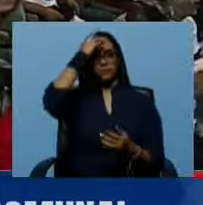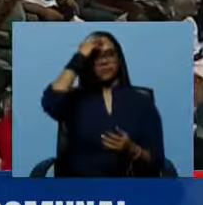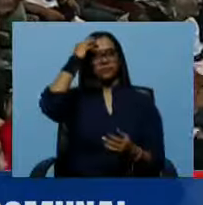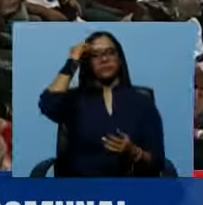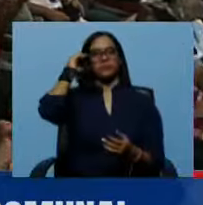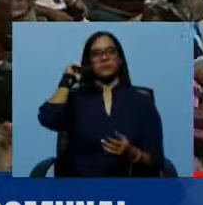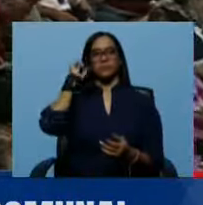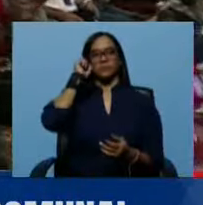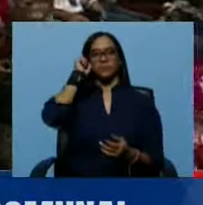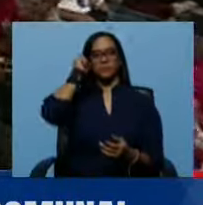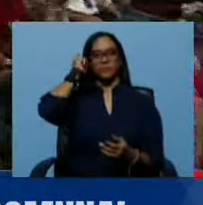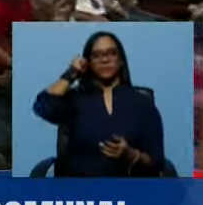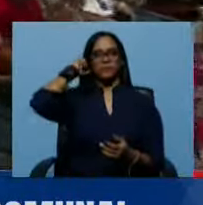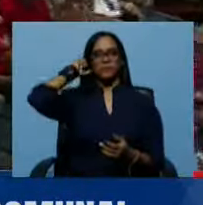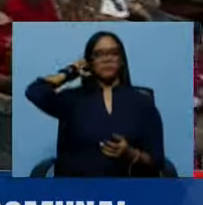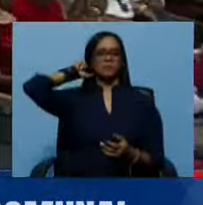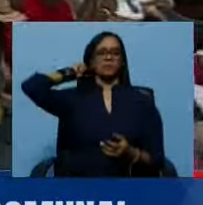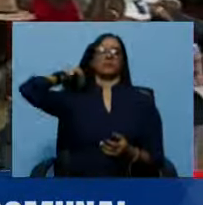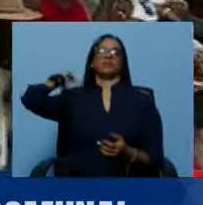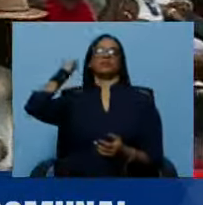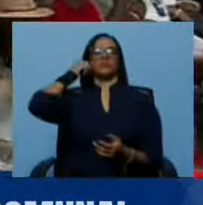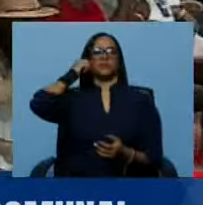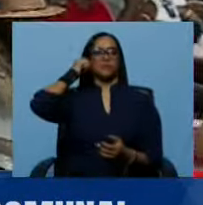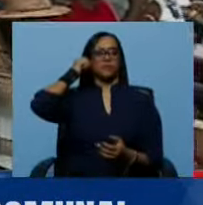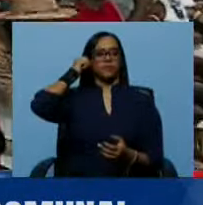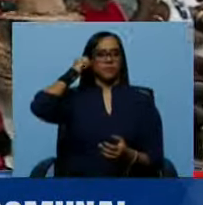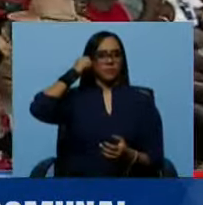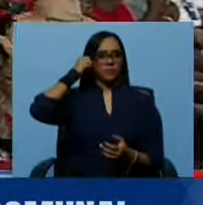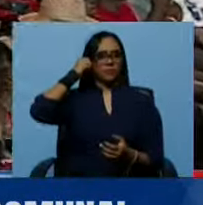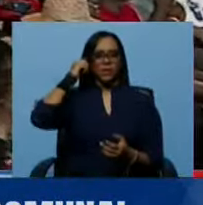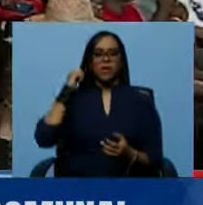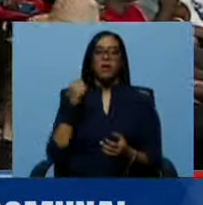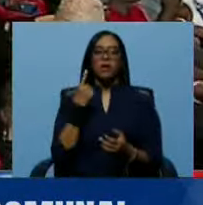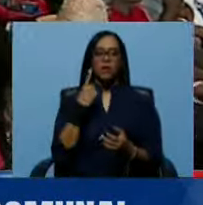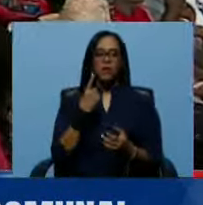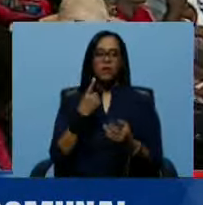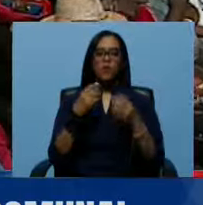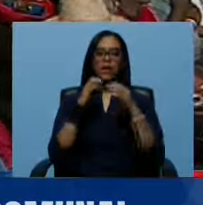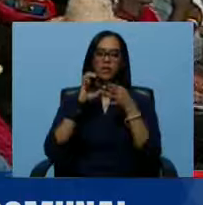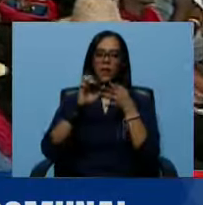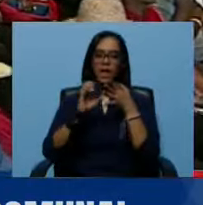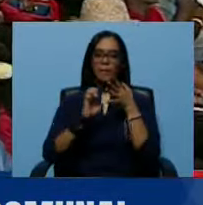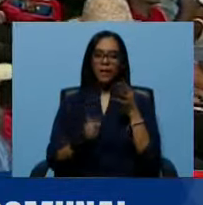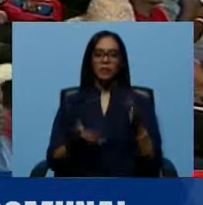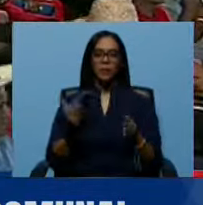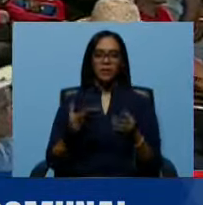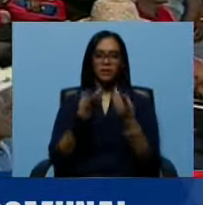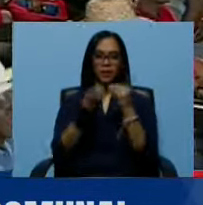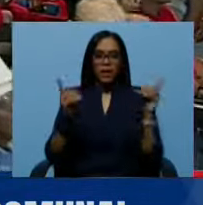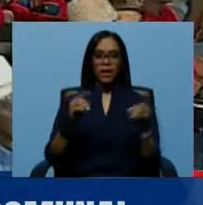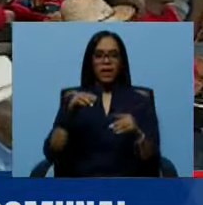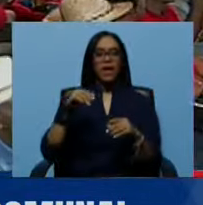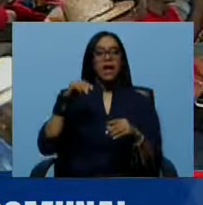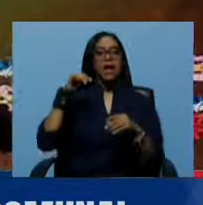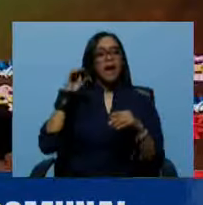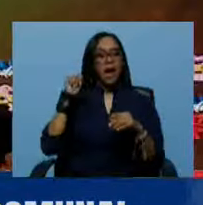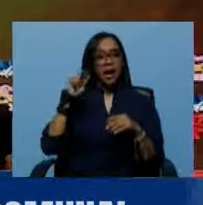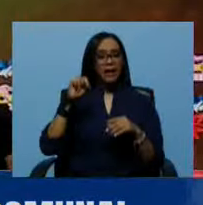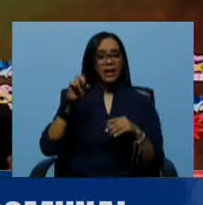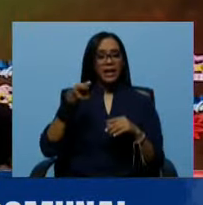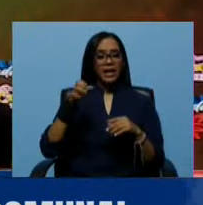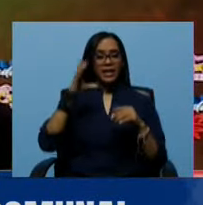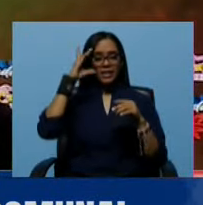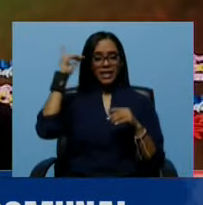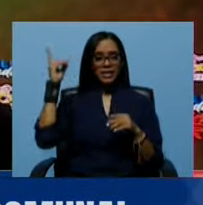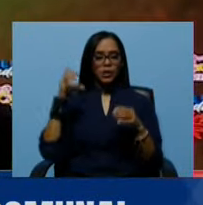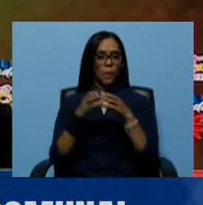Y uno de los elementos fundamentales de esa democracia, Ángel, Delcy, compañeros, compañeras, es